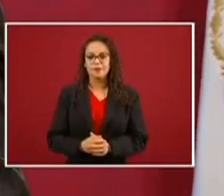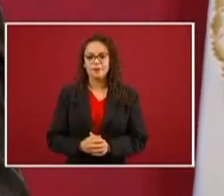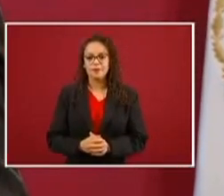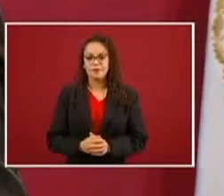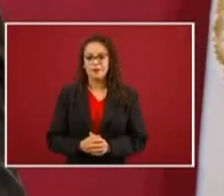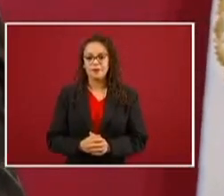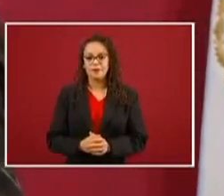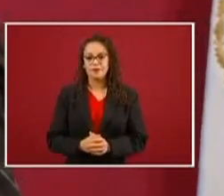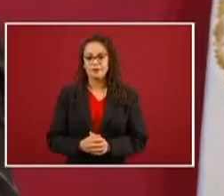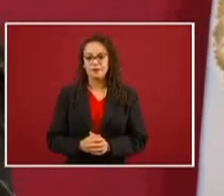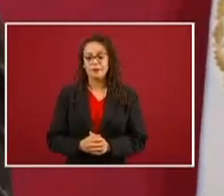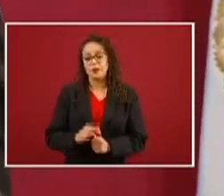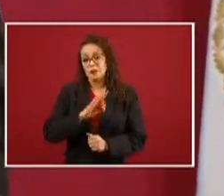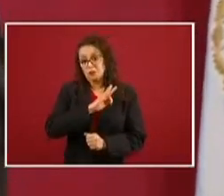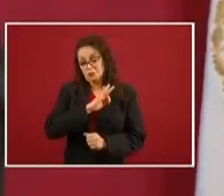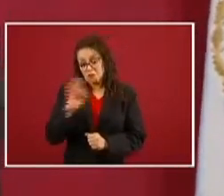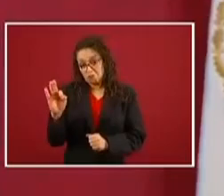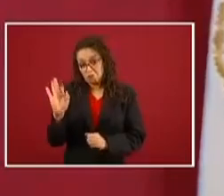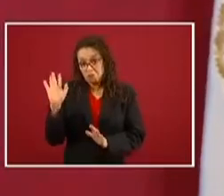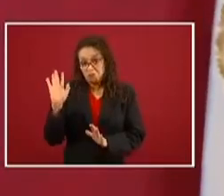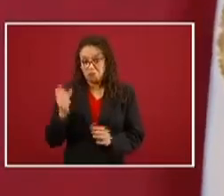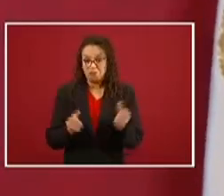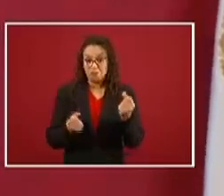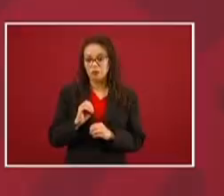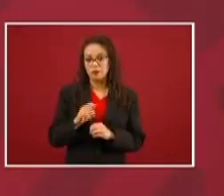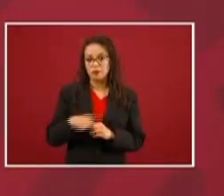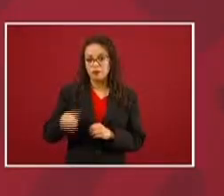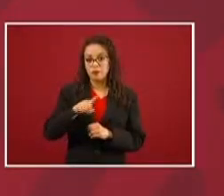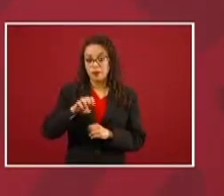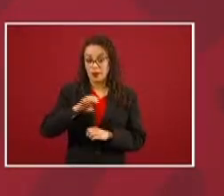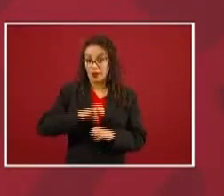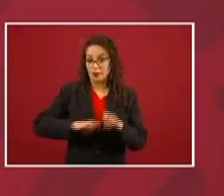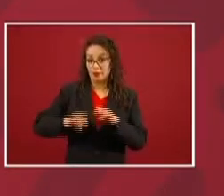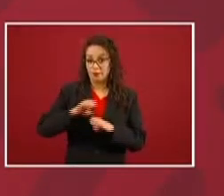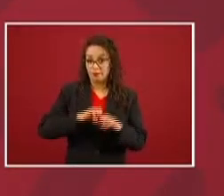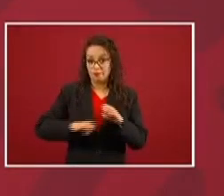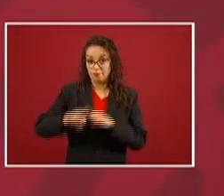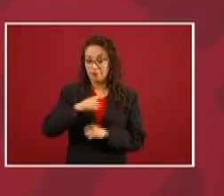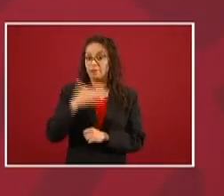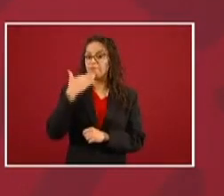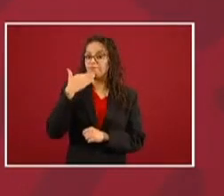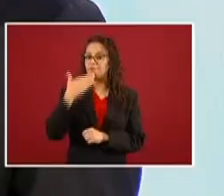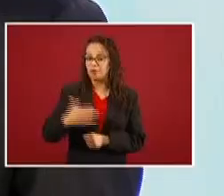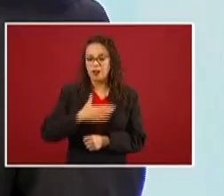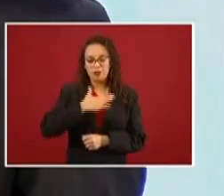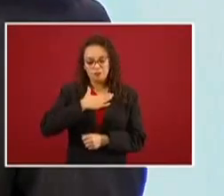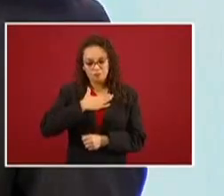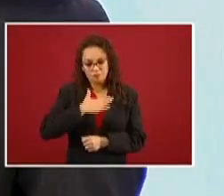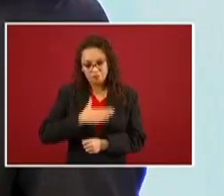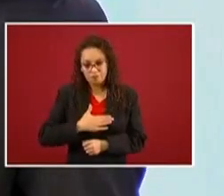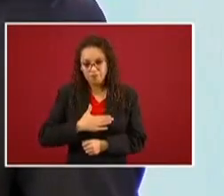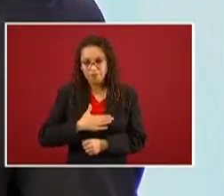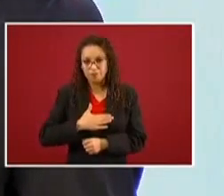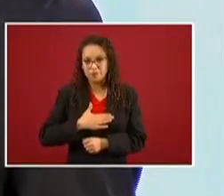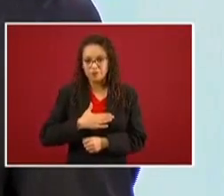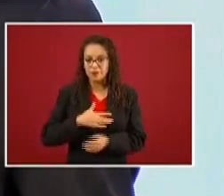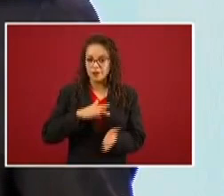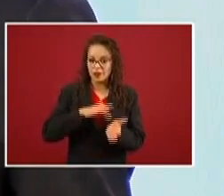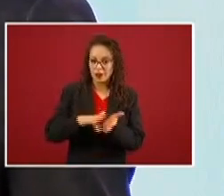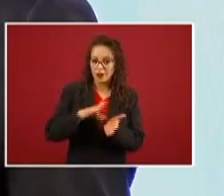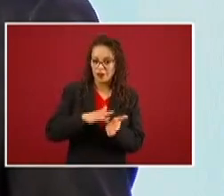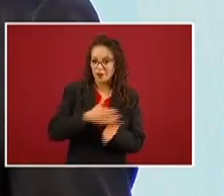empleo derivado de esta cuarentena por el coronavirus y de acuerdo con las autoridades más